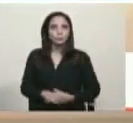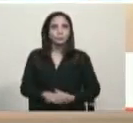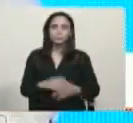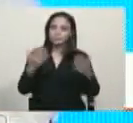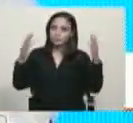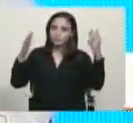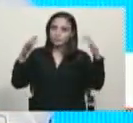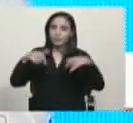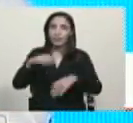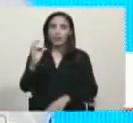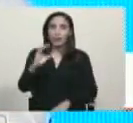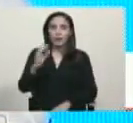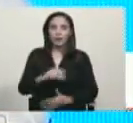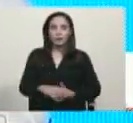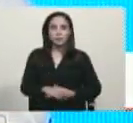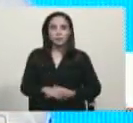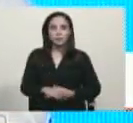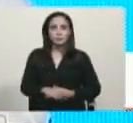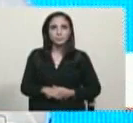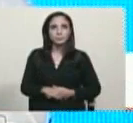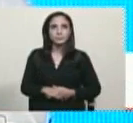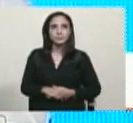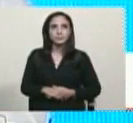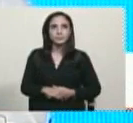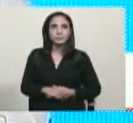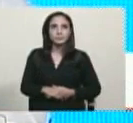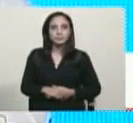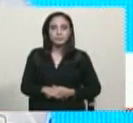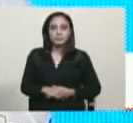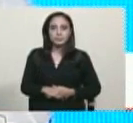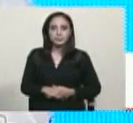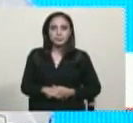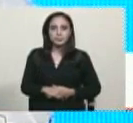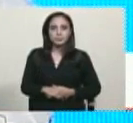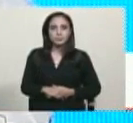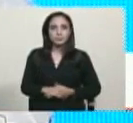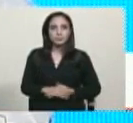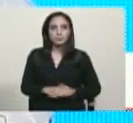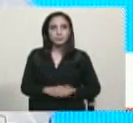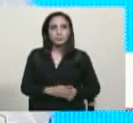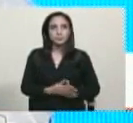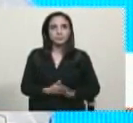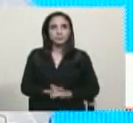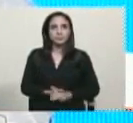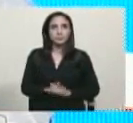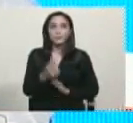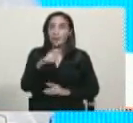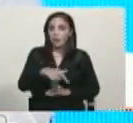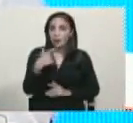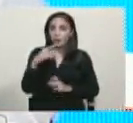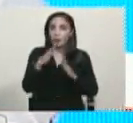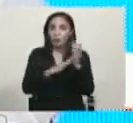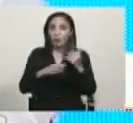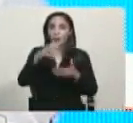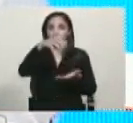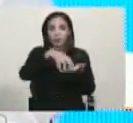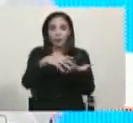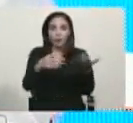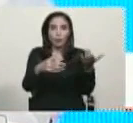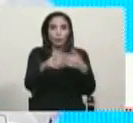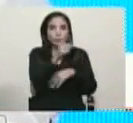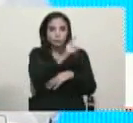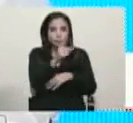para Caracas, de Maracaibo, Naguará, del oriente del país a la capital, al centro del país,